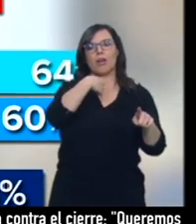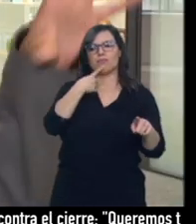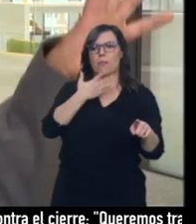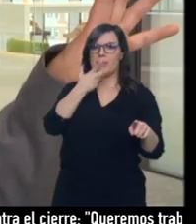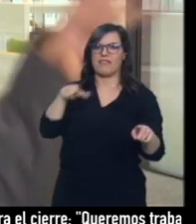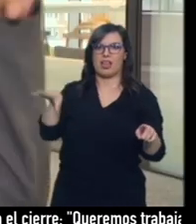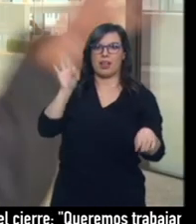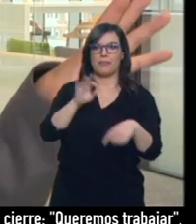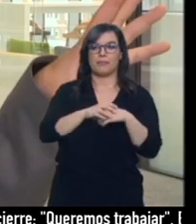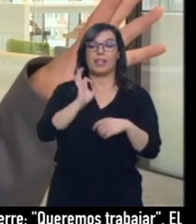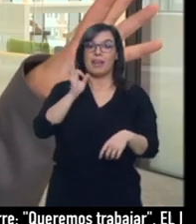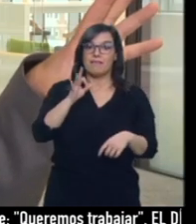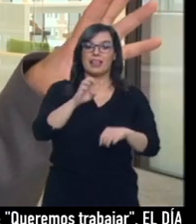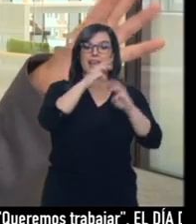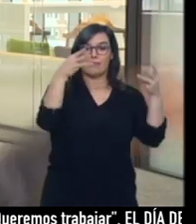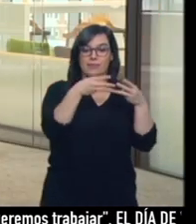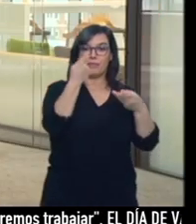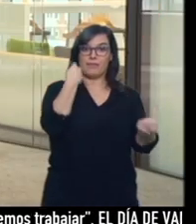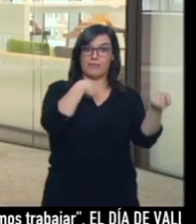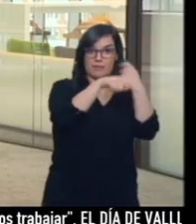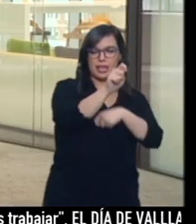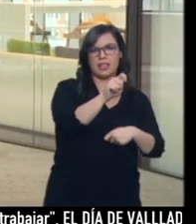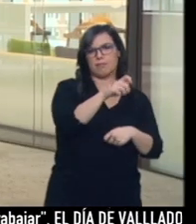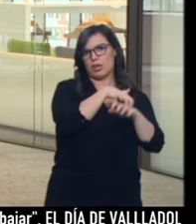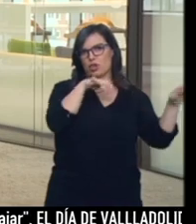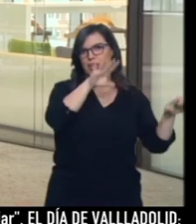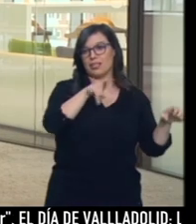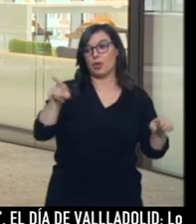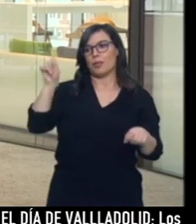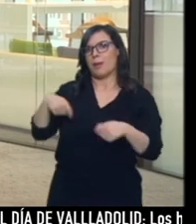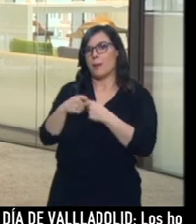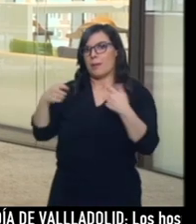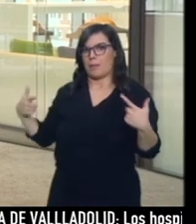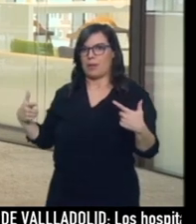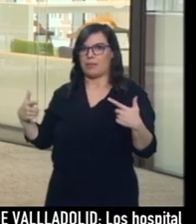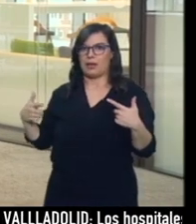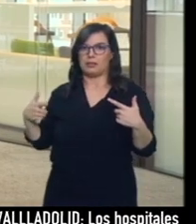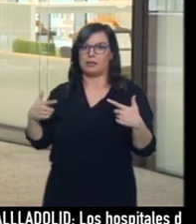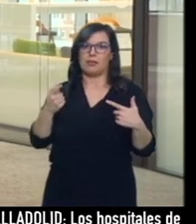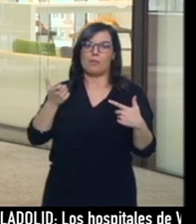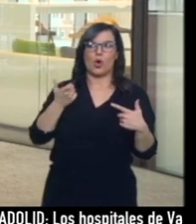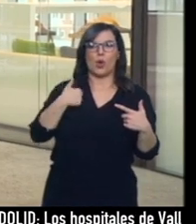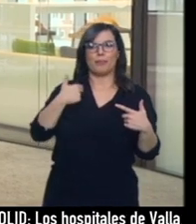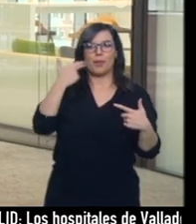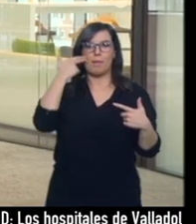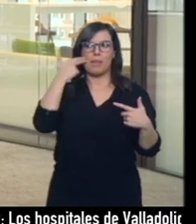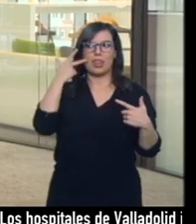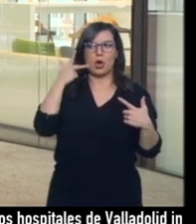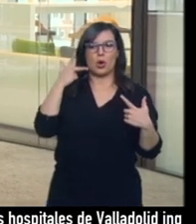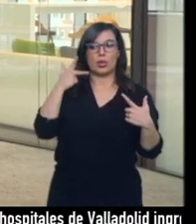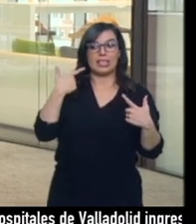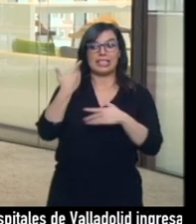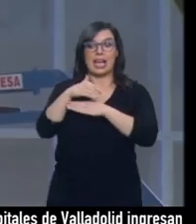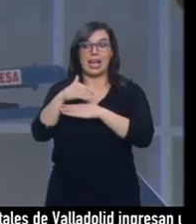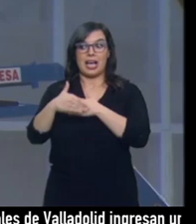opción. Aunque la compra online sigue siendo mayoritaria, la tienda de proximidad sigue aumentando también cada vez que vamos perdiendo un poquito más el miedo, ¿no?, a salir